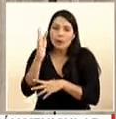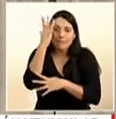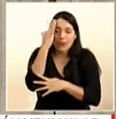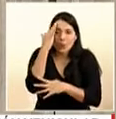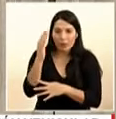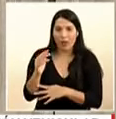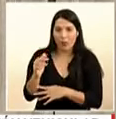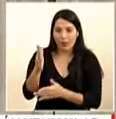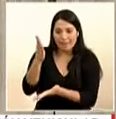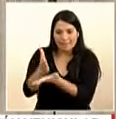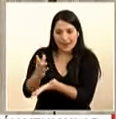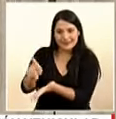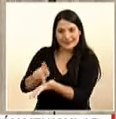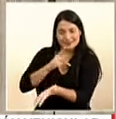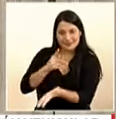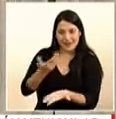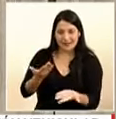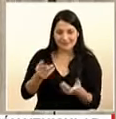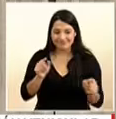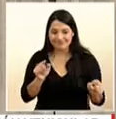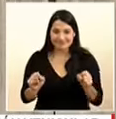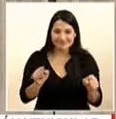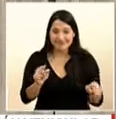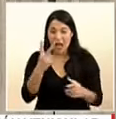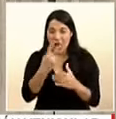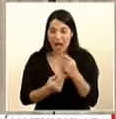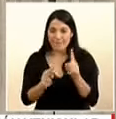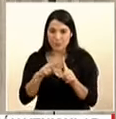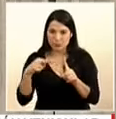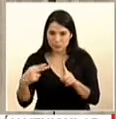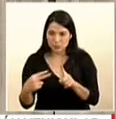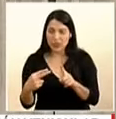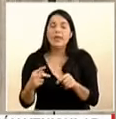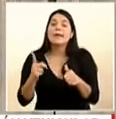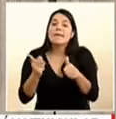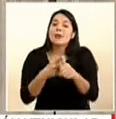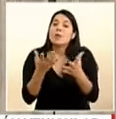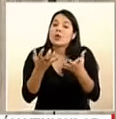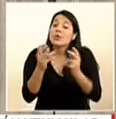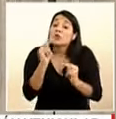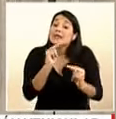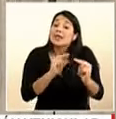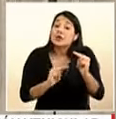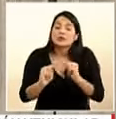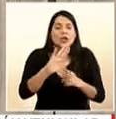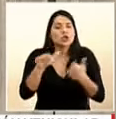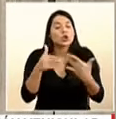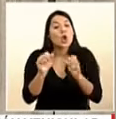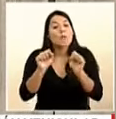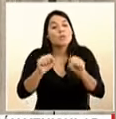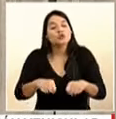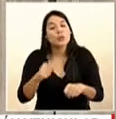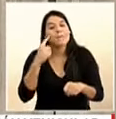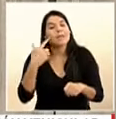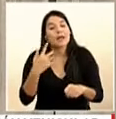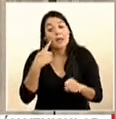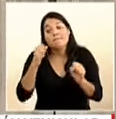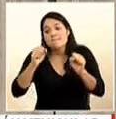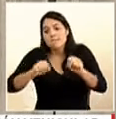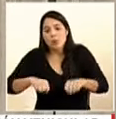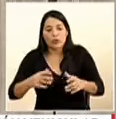misma cámara en esta materia ha sido que se entren las primero en las negociaciones posibles para acordar ya sea